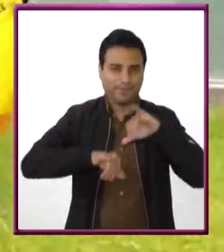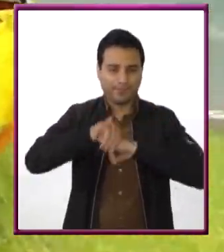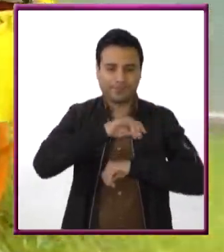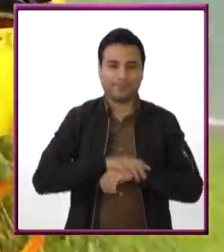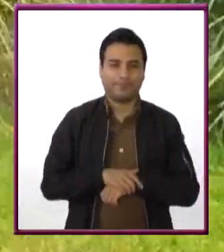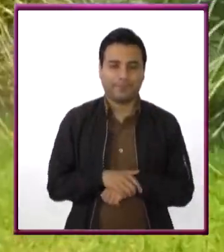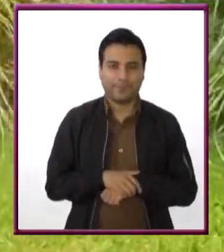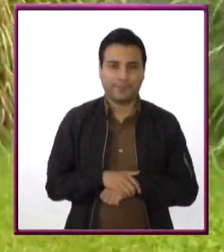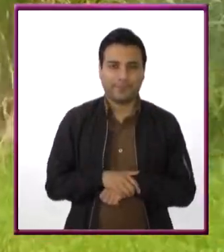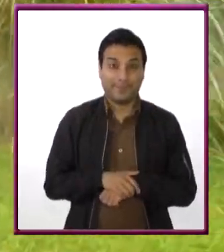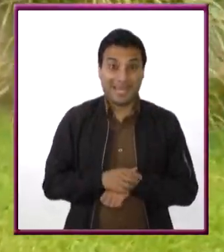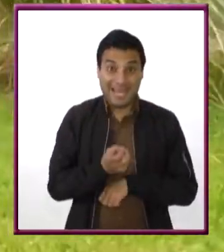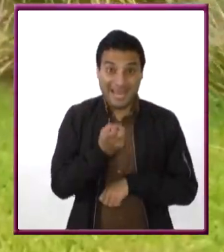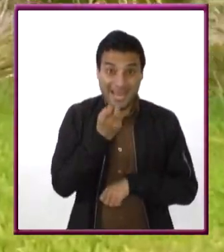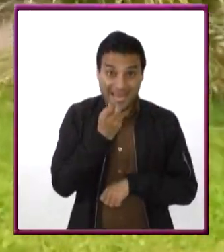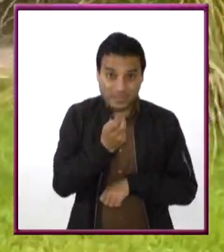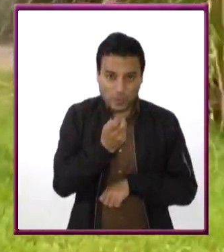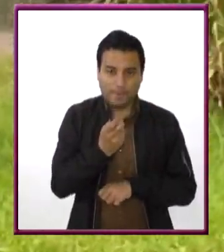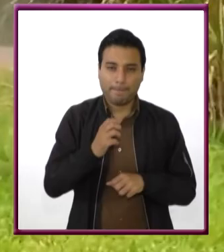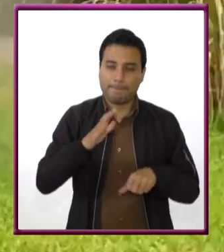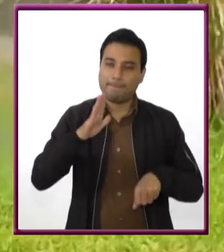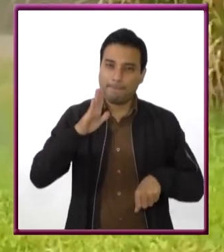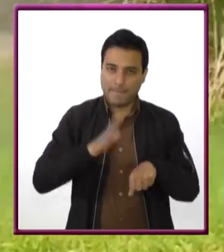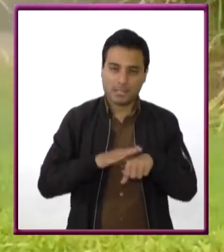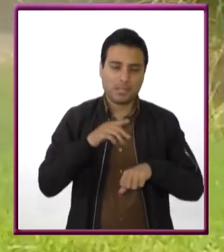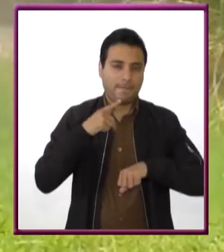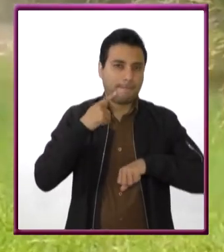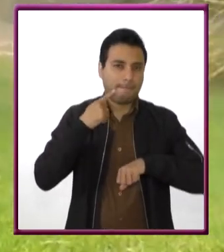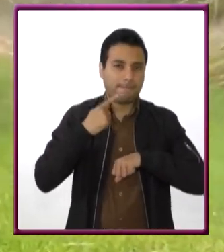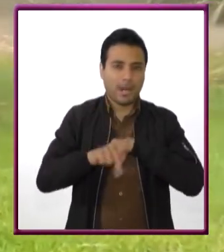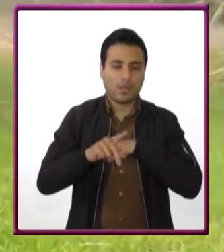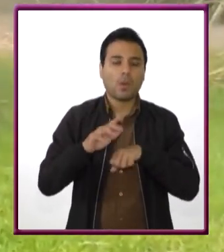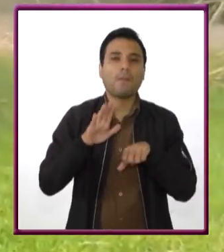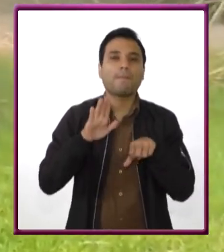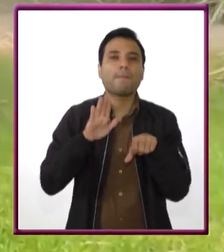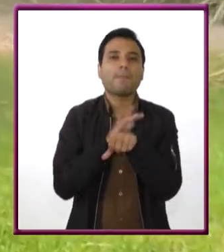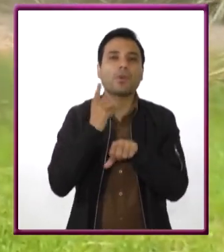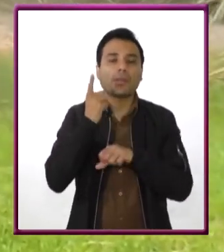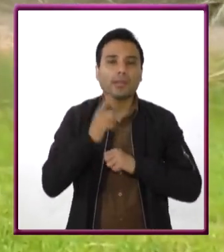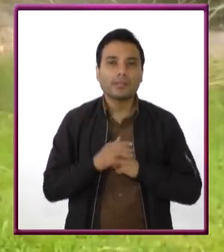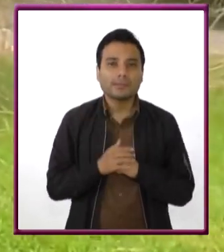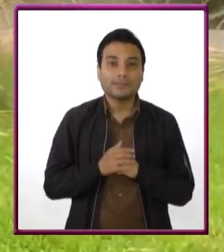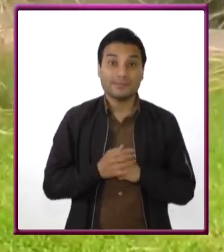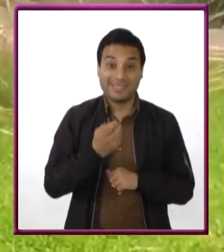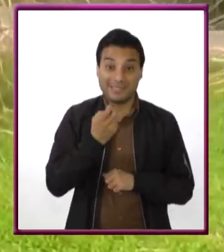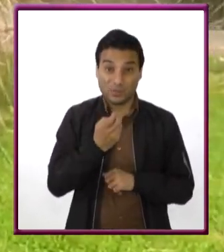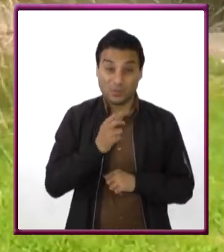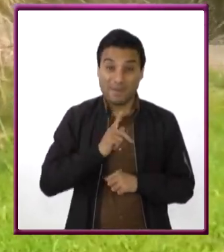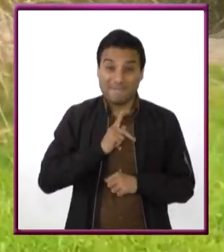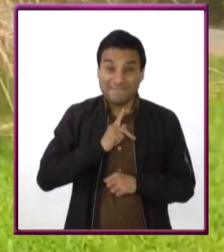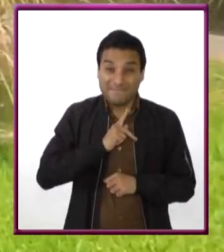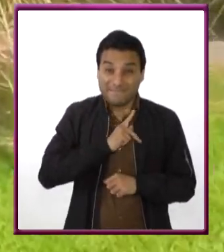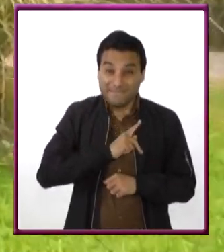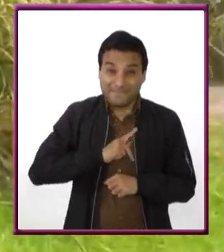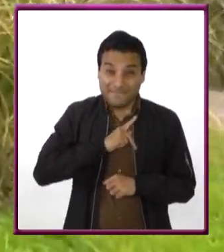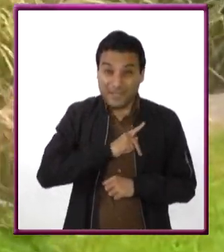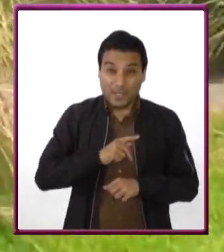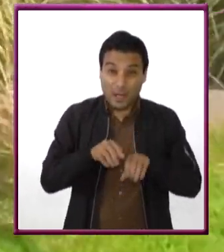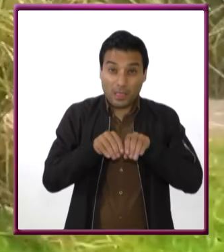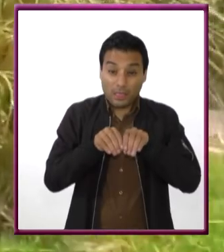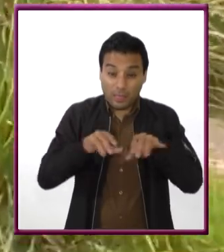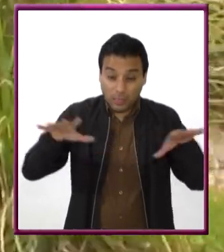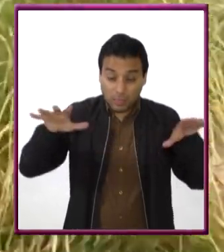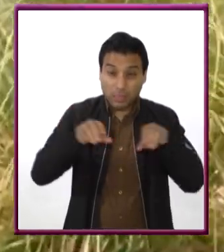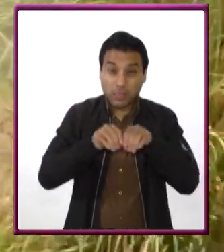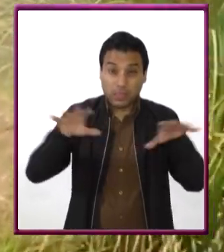verdaderamente conlleva un mayor riesgo, porque son estas potencialidades tóxicas que hacen